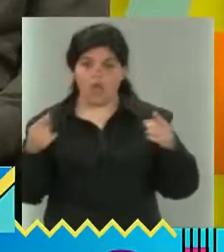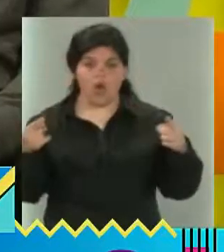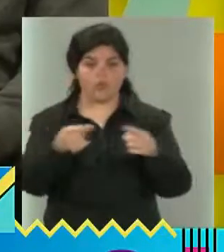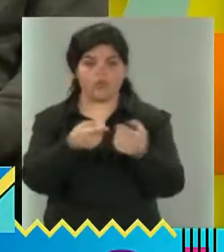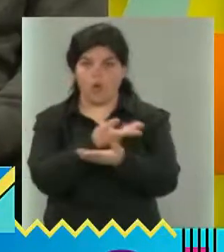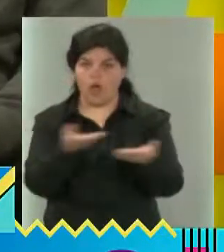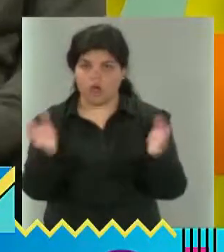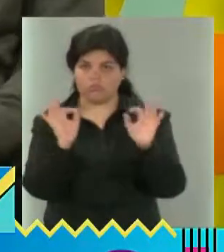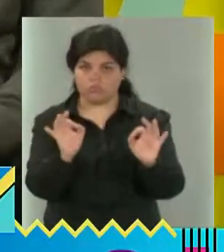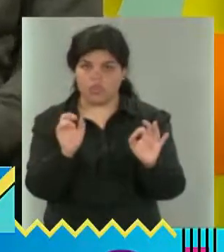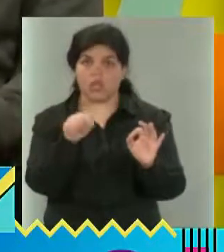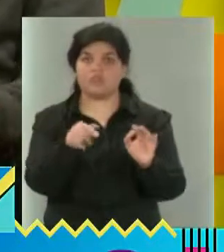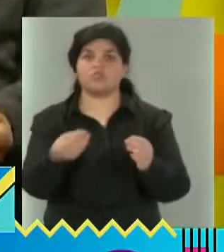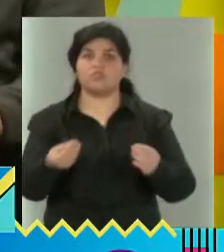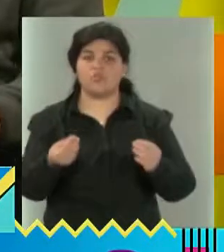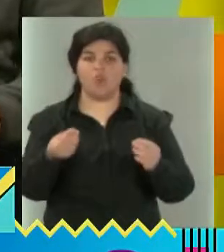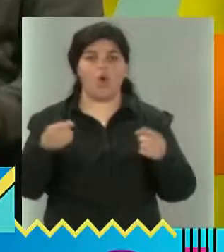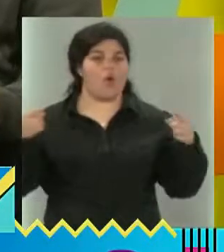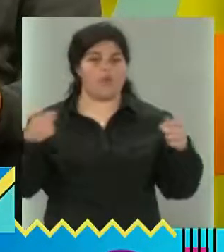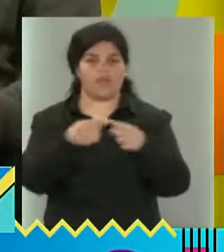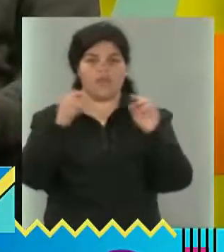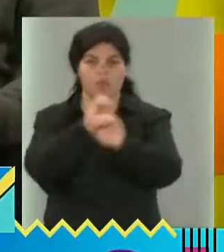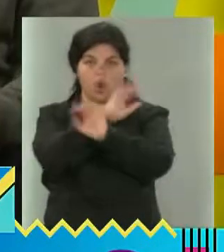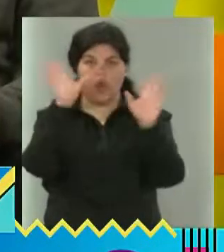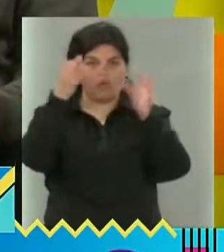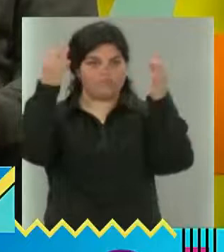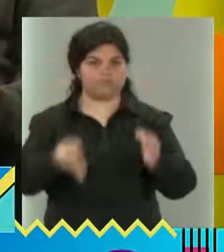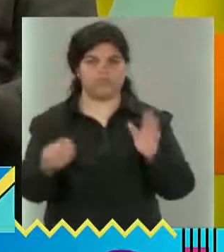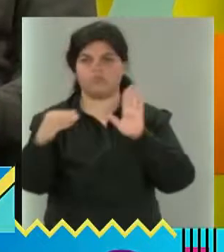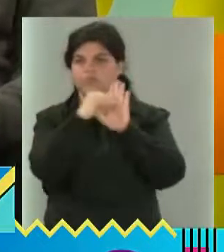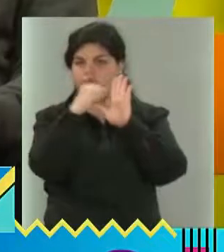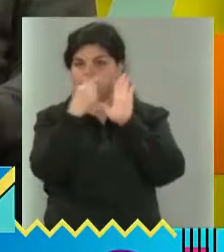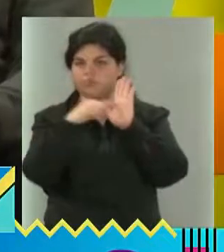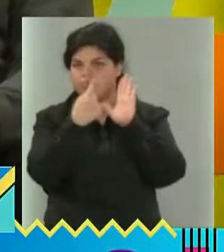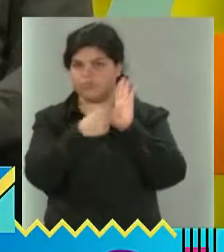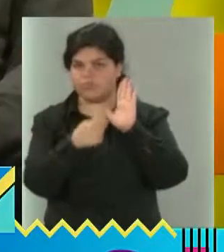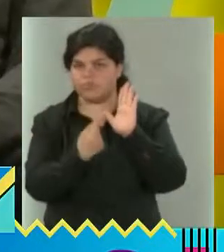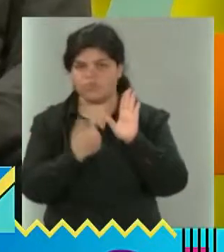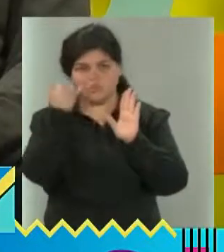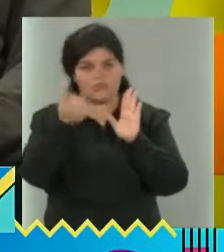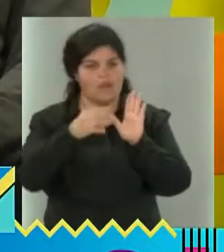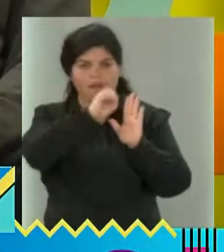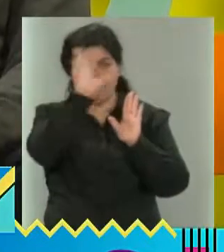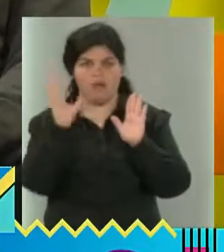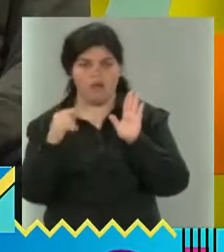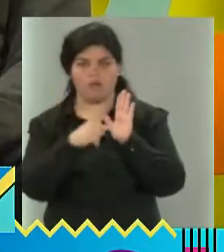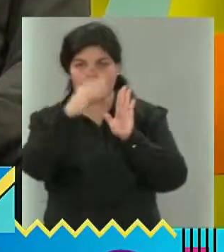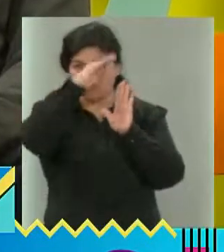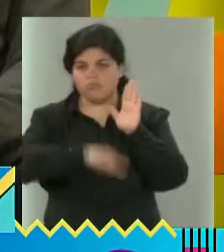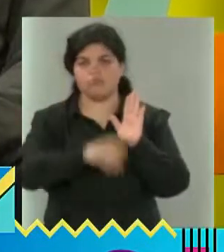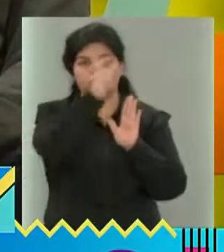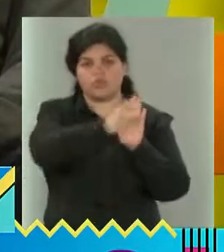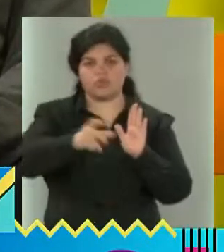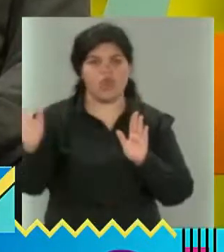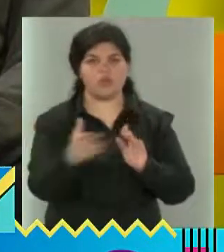son objetivos muy claros, digamos, muy concretos, abarcando a todo el espectro de los actores